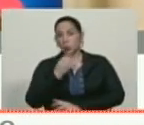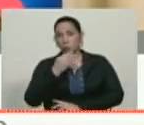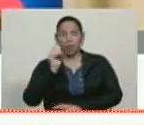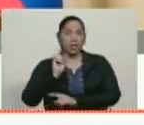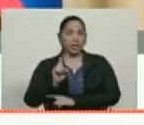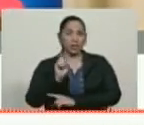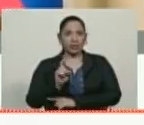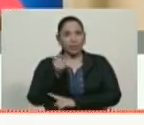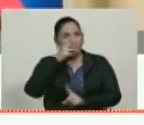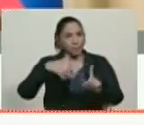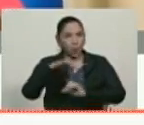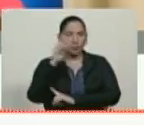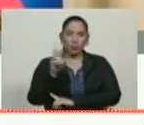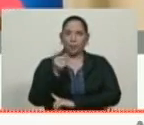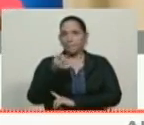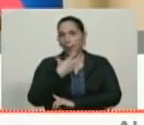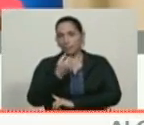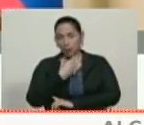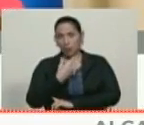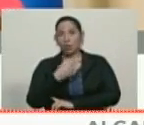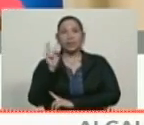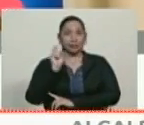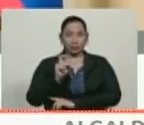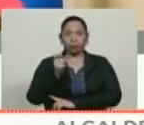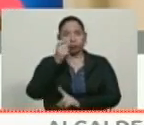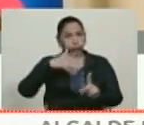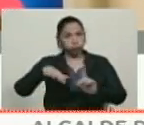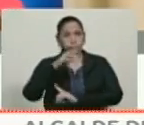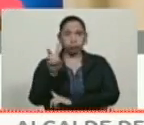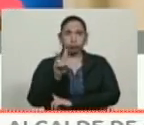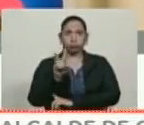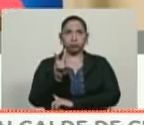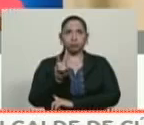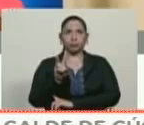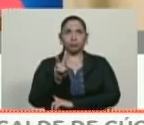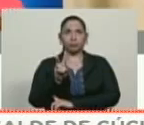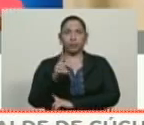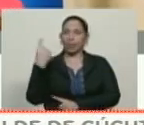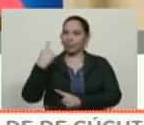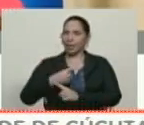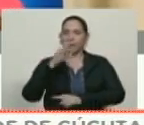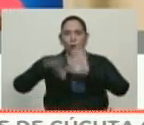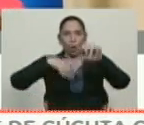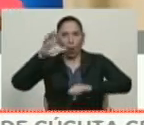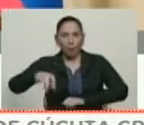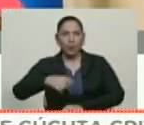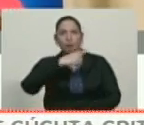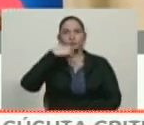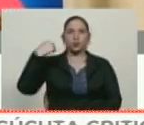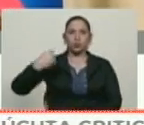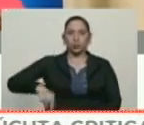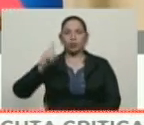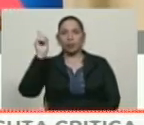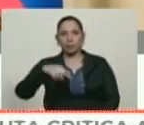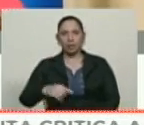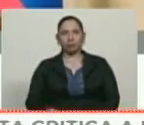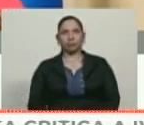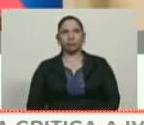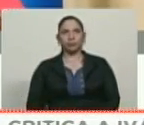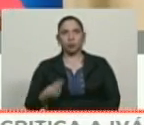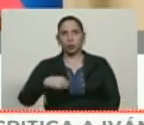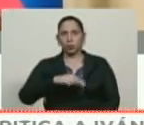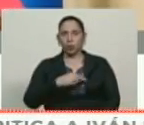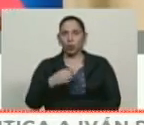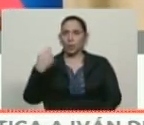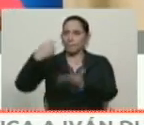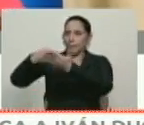necesita el pueblo de Venezuela, medicamentos que necesita el pueblo de Venezuela, sean adquiridos en Rusia y que también establezcamos